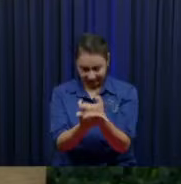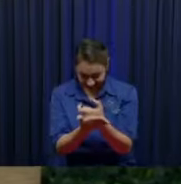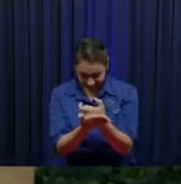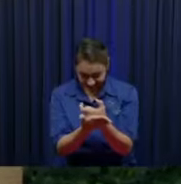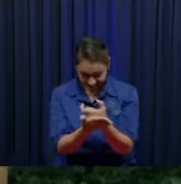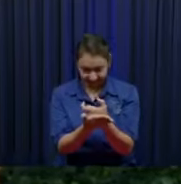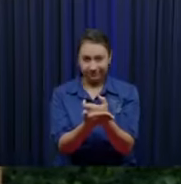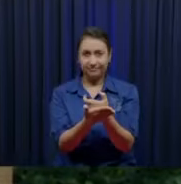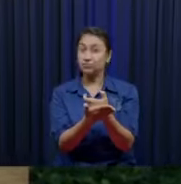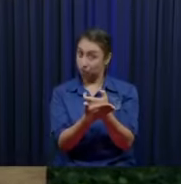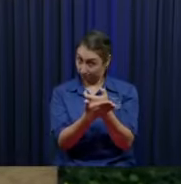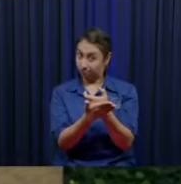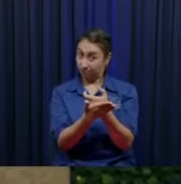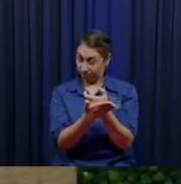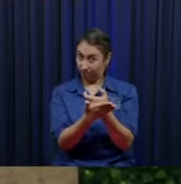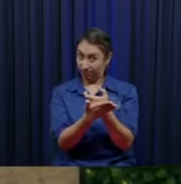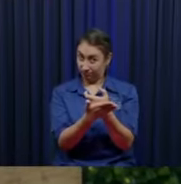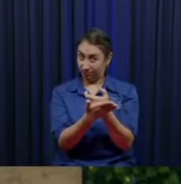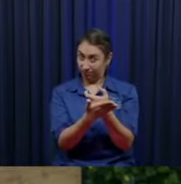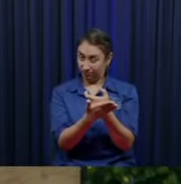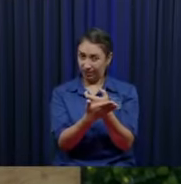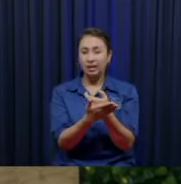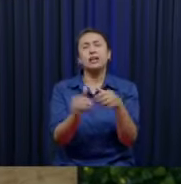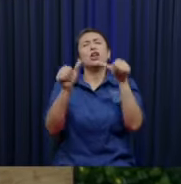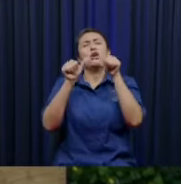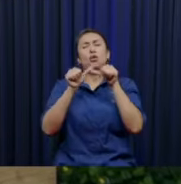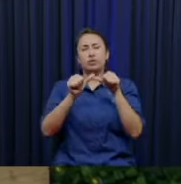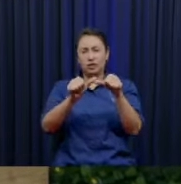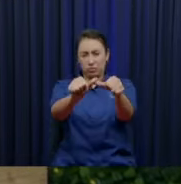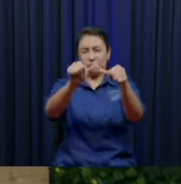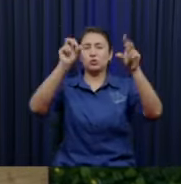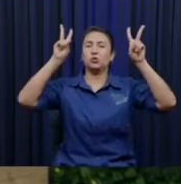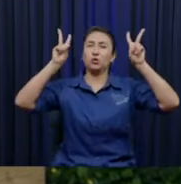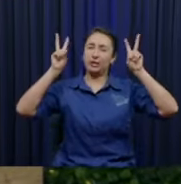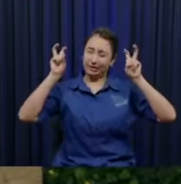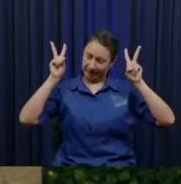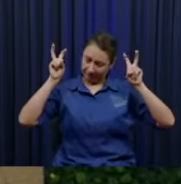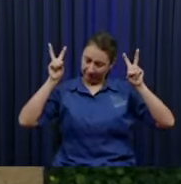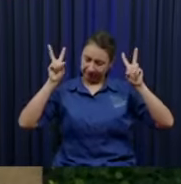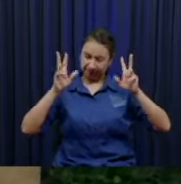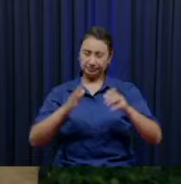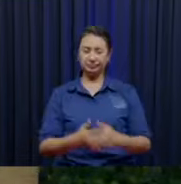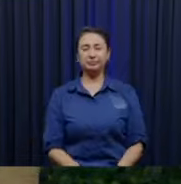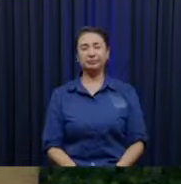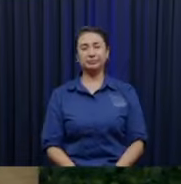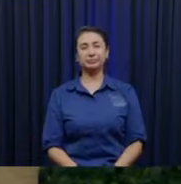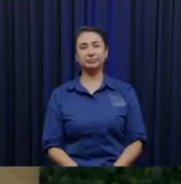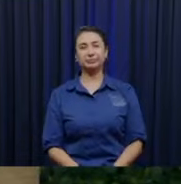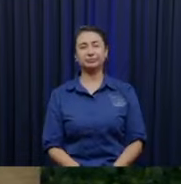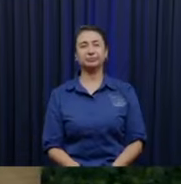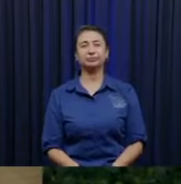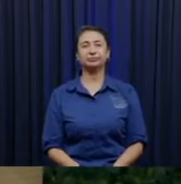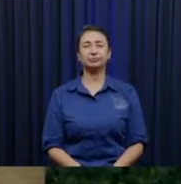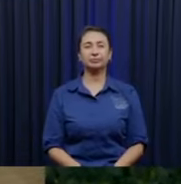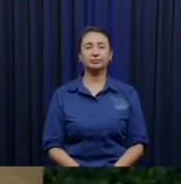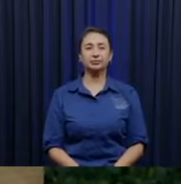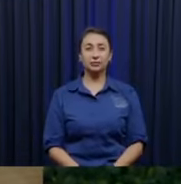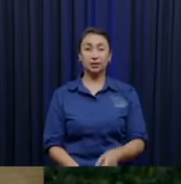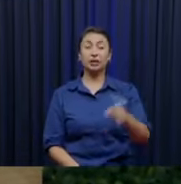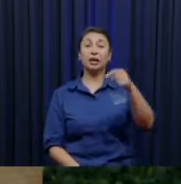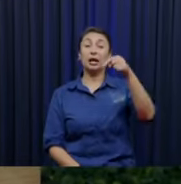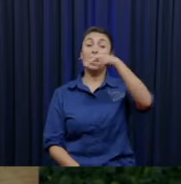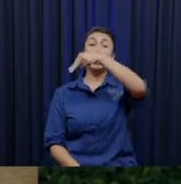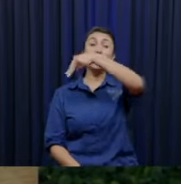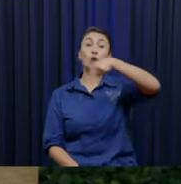creas. Basado en esto, hemos estado conversando muchísimo acerca de esta, alrededor de esto. Yo le puse hoy